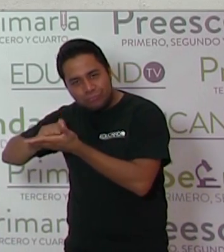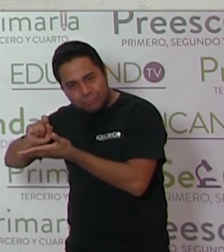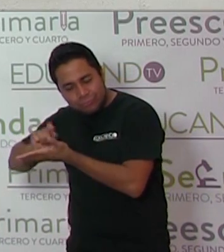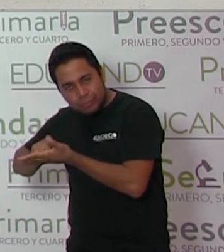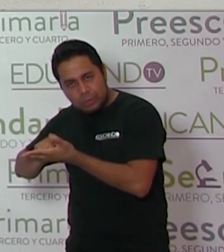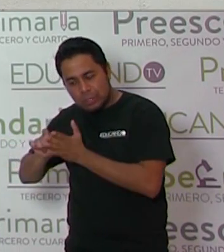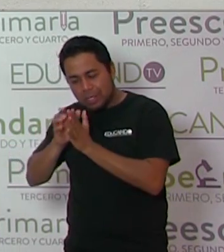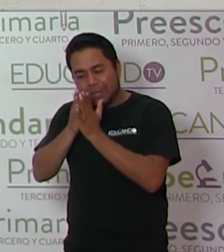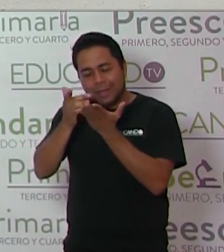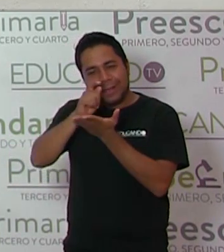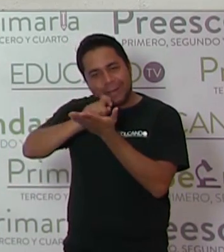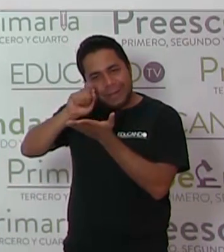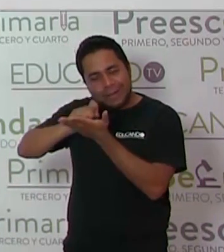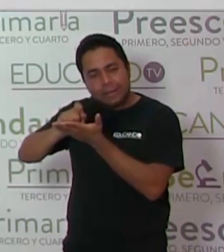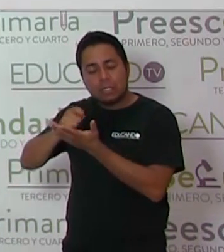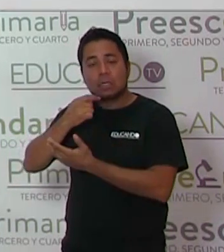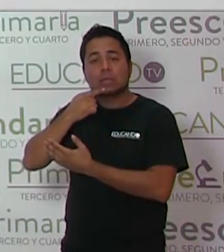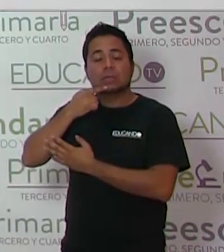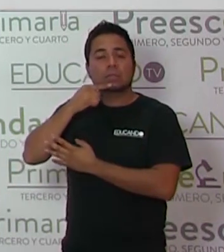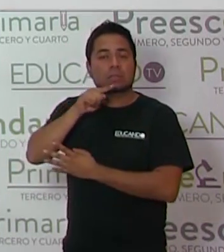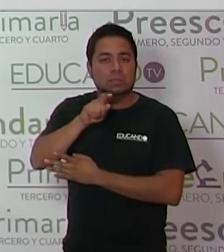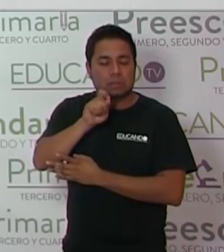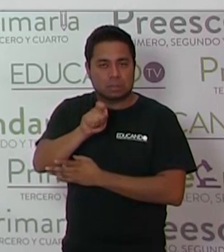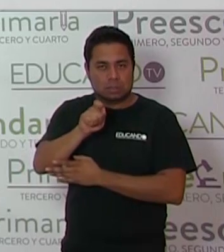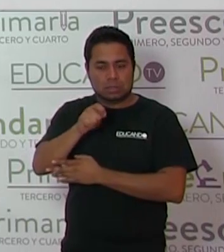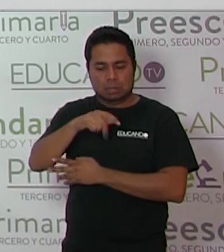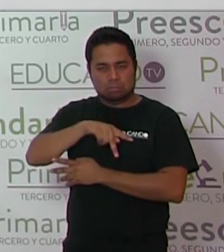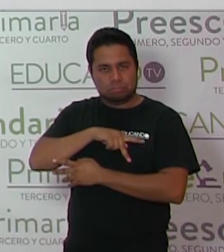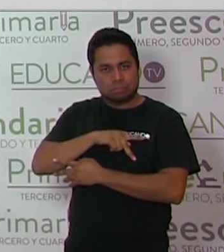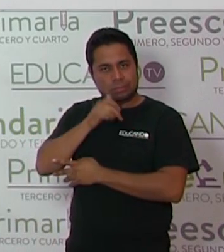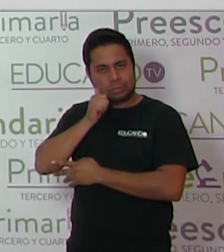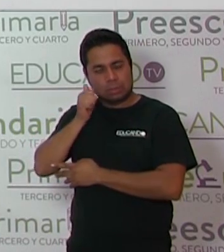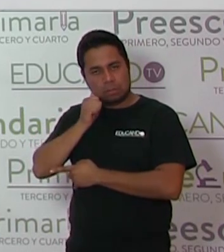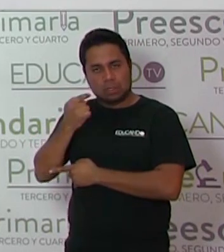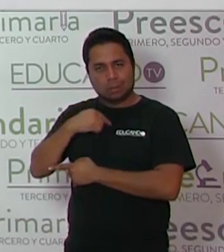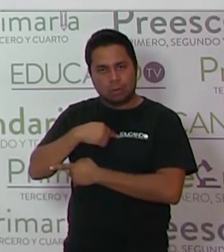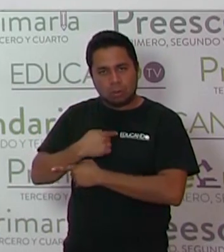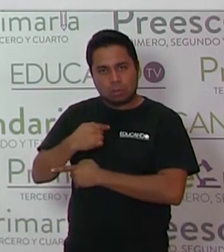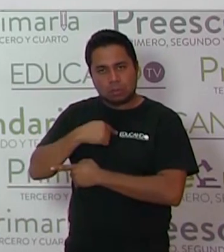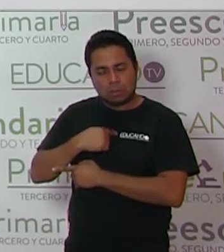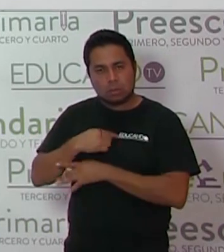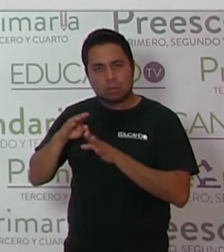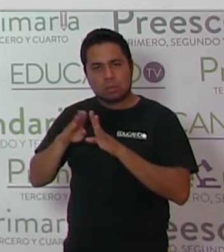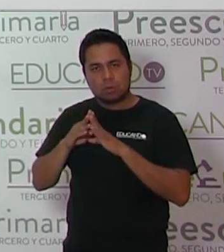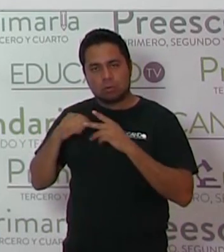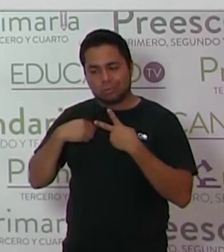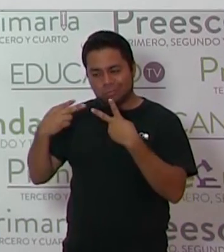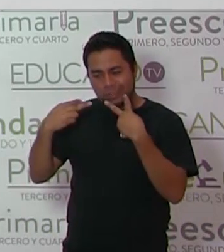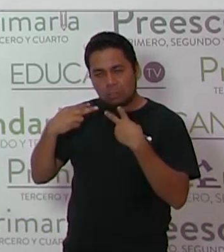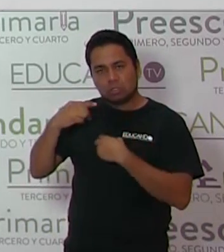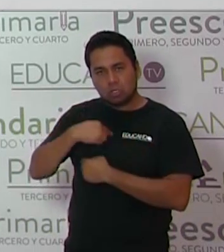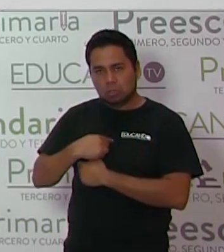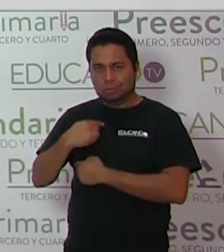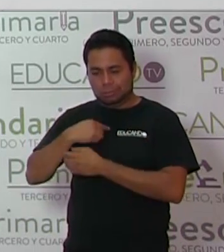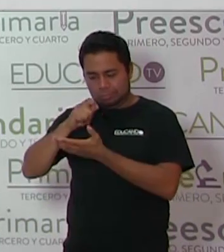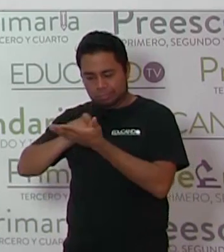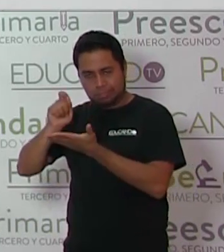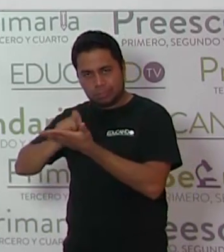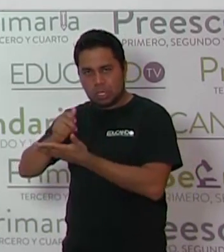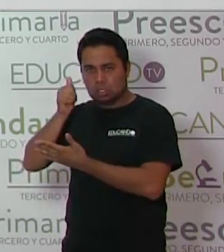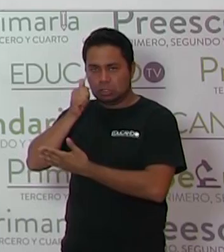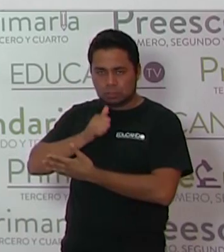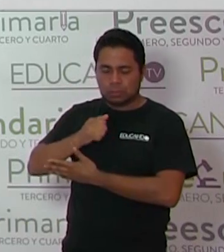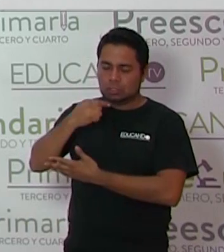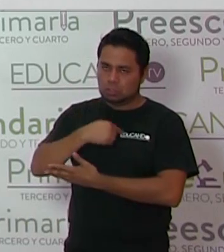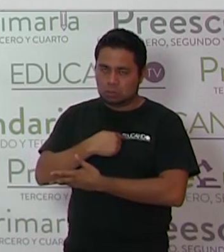Cuando nosotros escribimos un diario, hablamos de nosotros mismos, hablamos en perspectiva del yo.